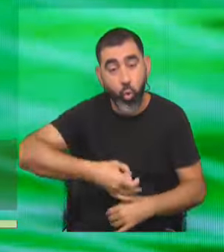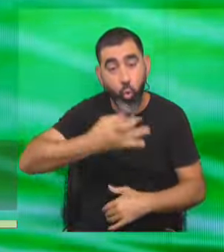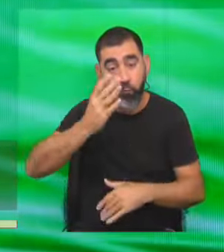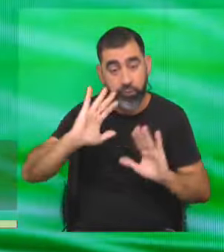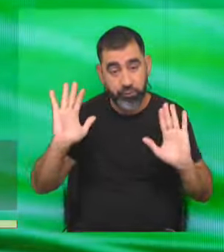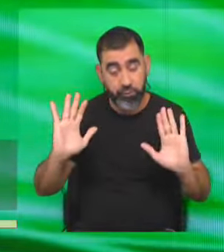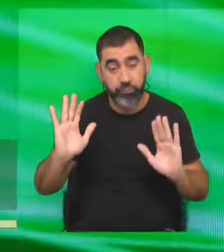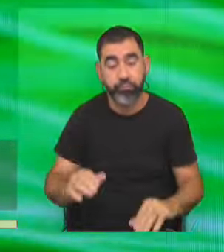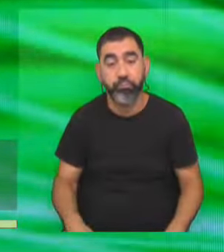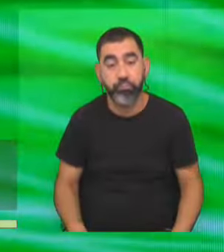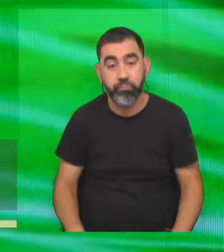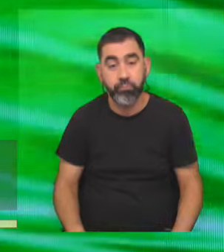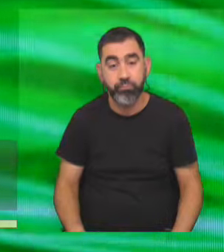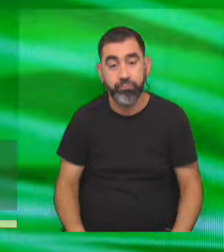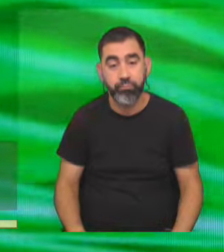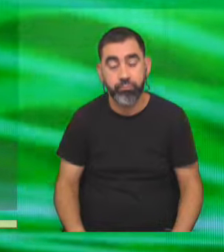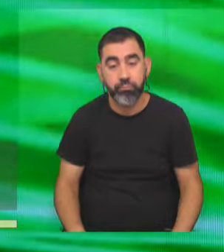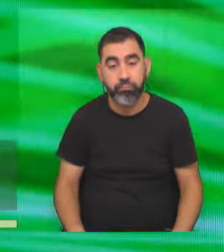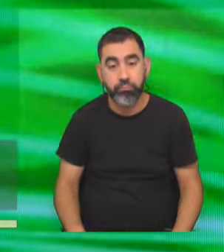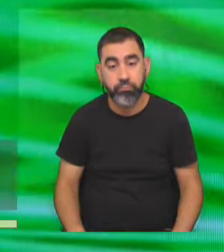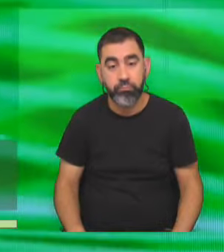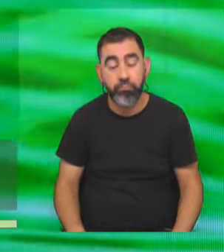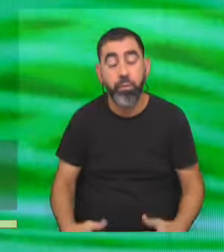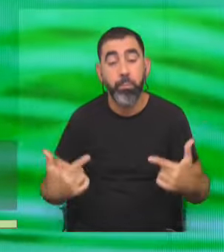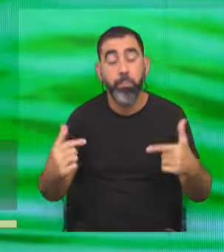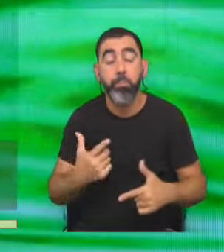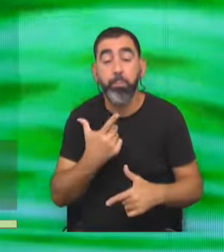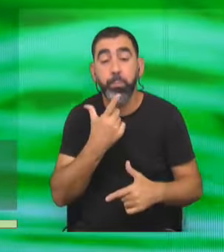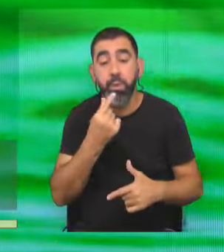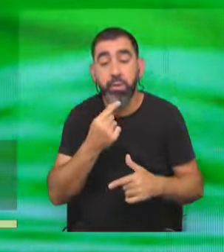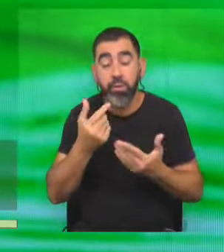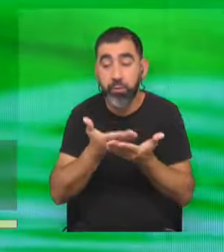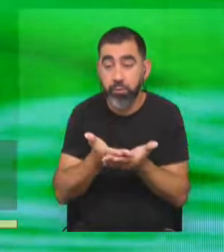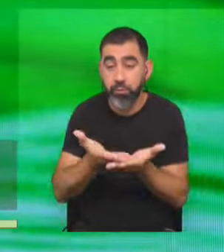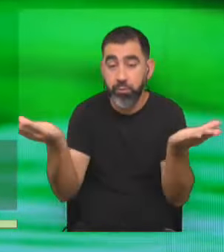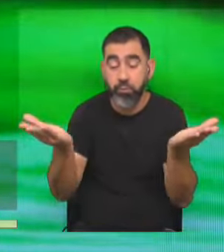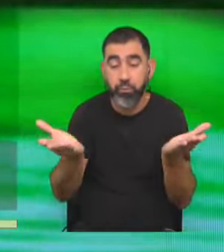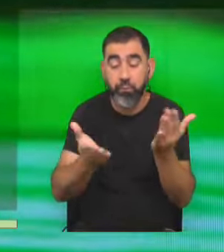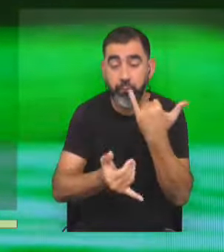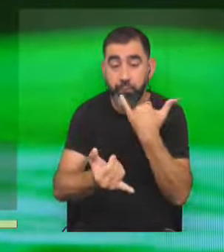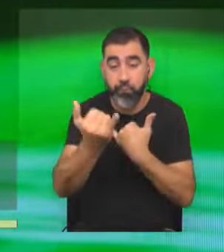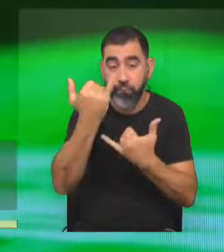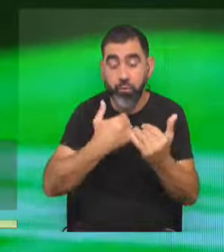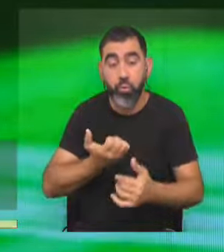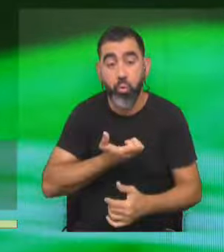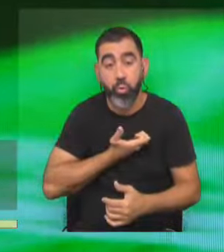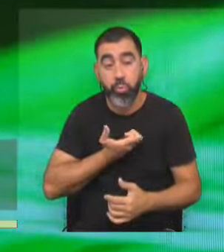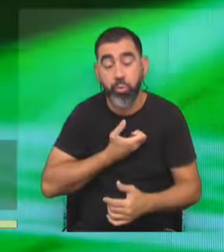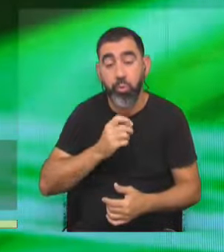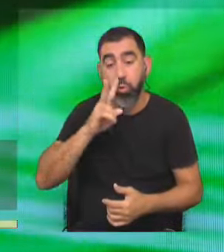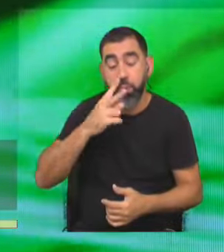ciudadanía en una iniciativa que yo juzgo muy positiva del Ministerio de interior que ha puesto a disposición la base de datos de los homicidios del